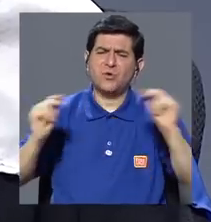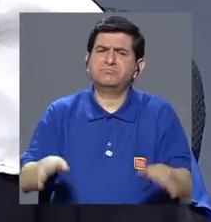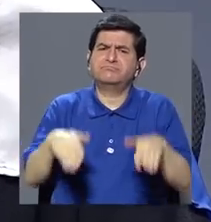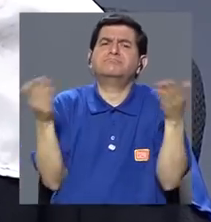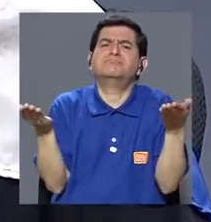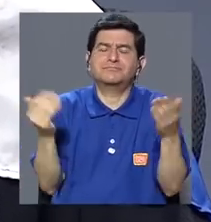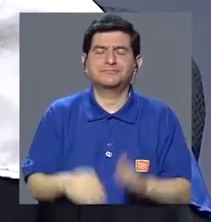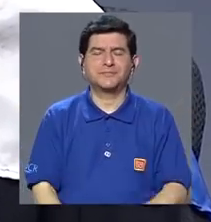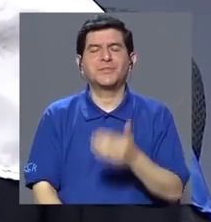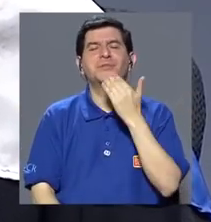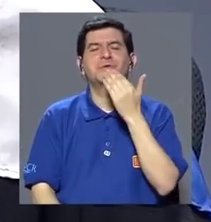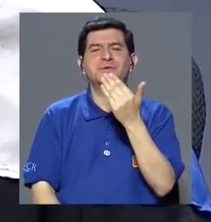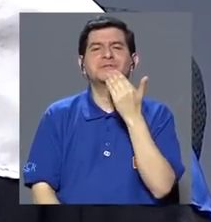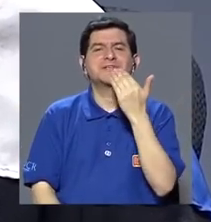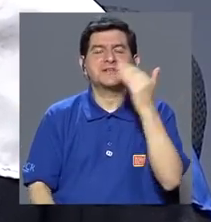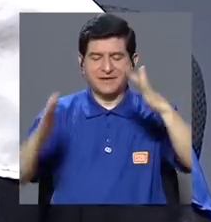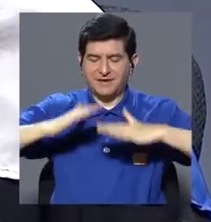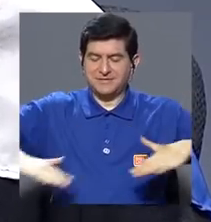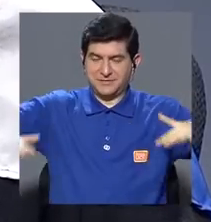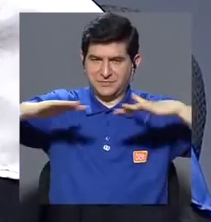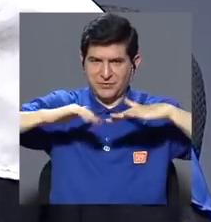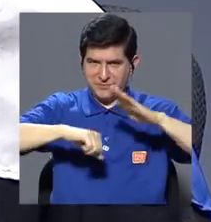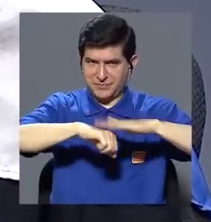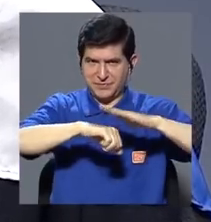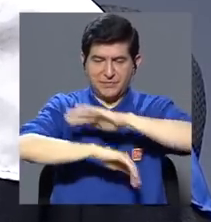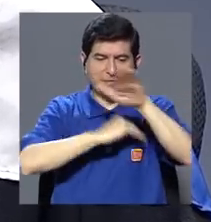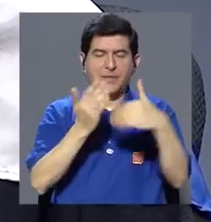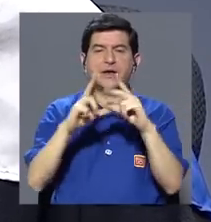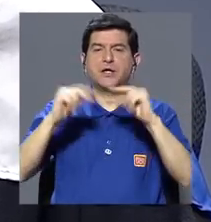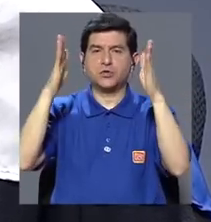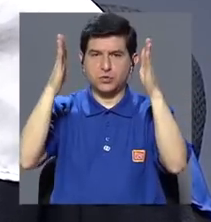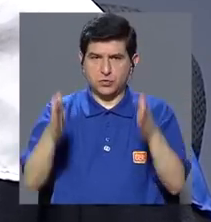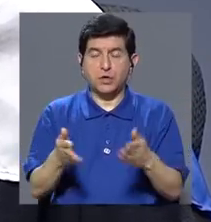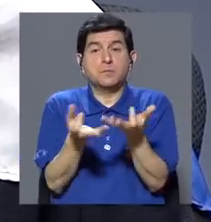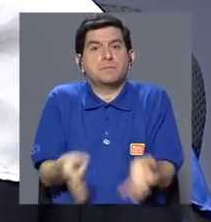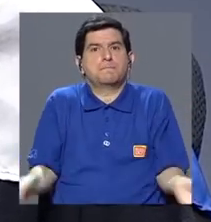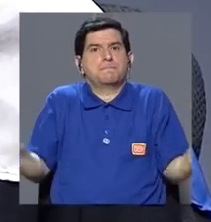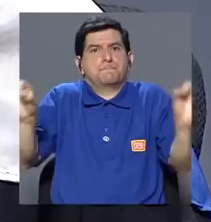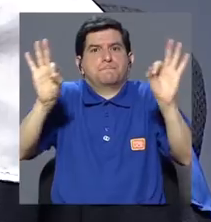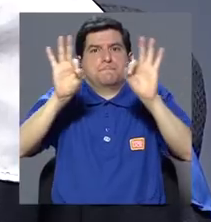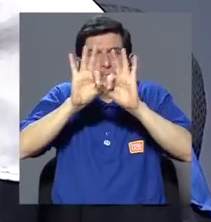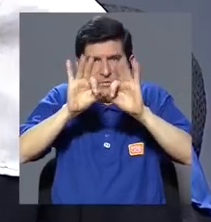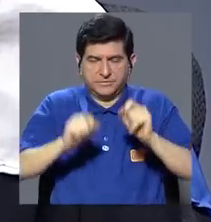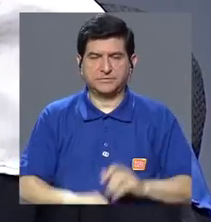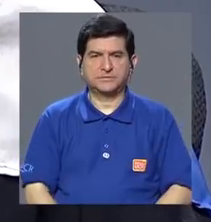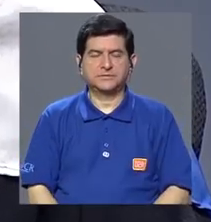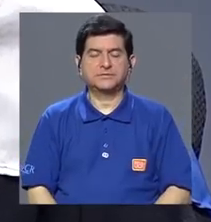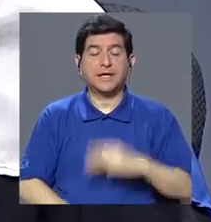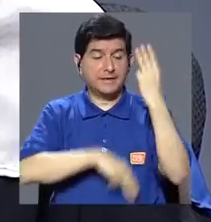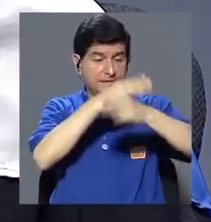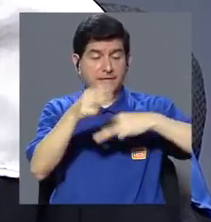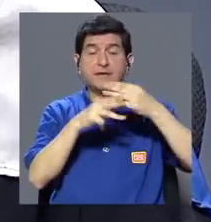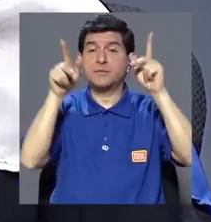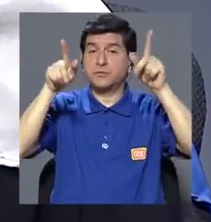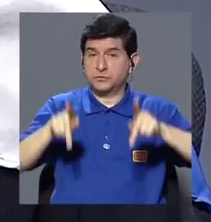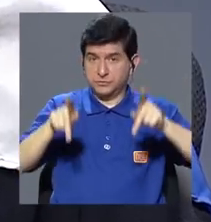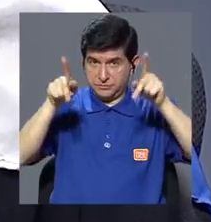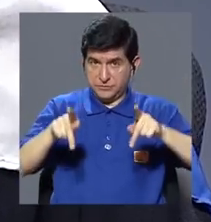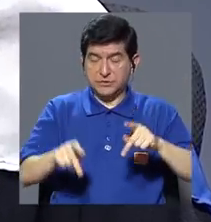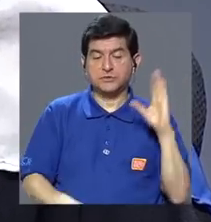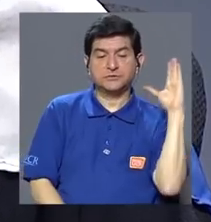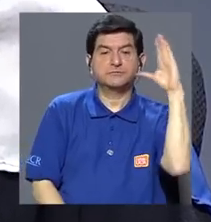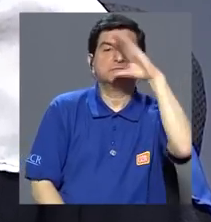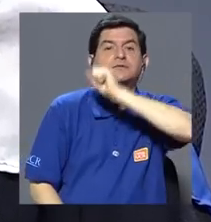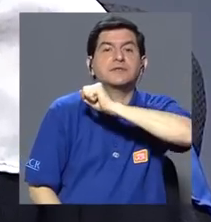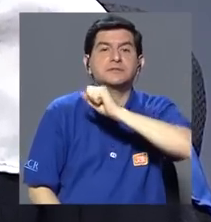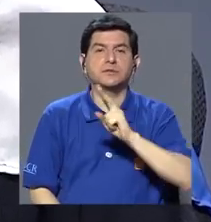muchas gracias por este espacio para todo lo nicaragüense es muy importante que a nivel mundial la gente se dé